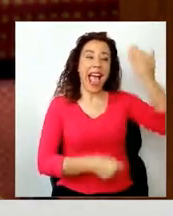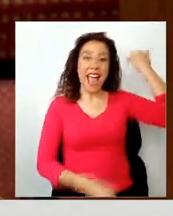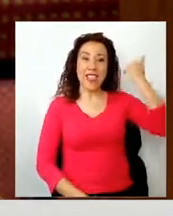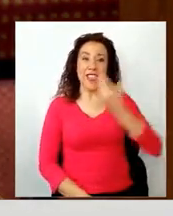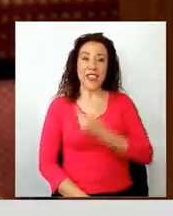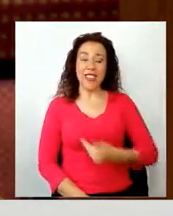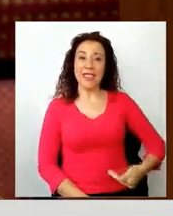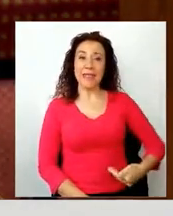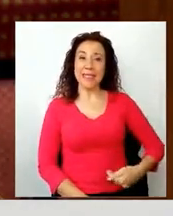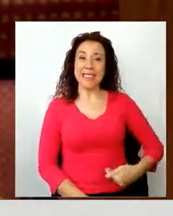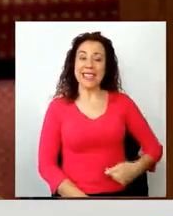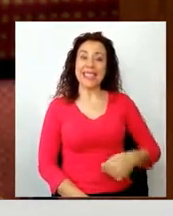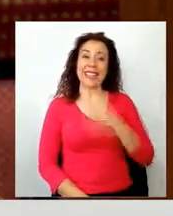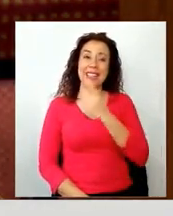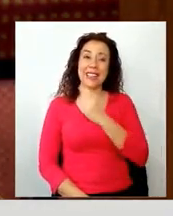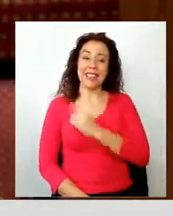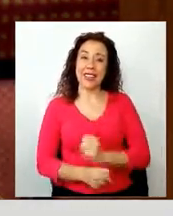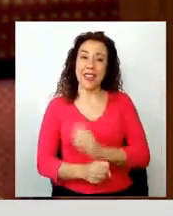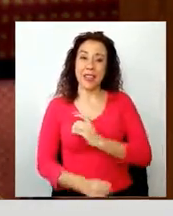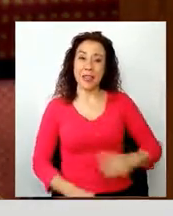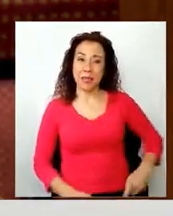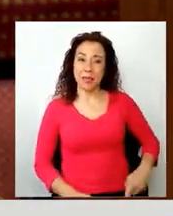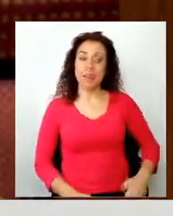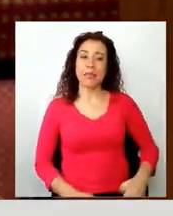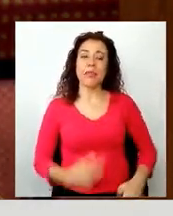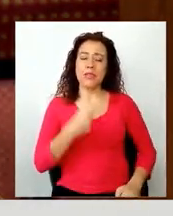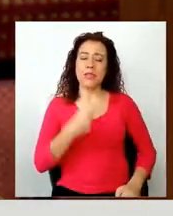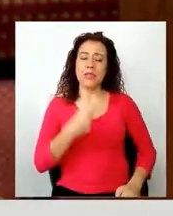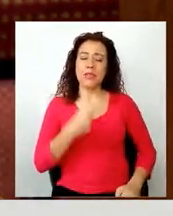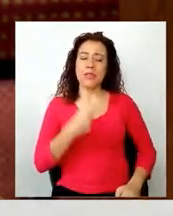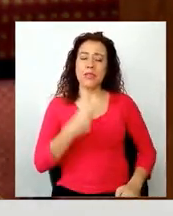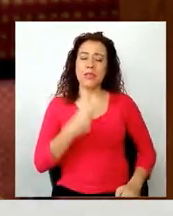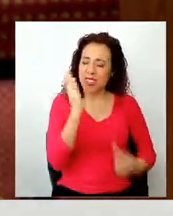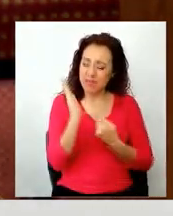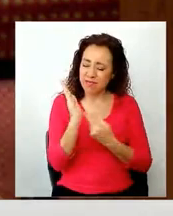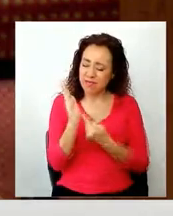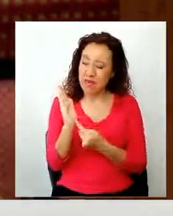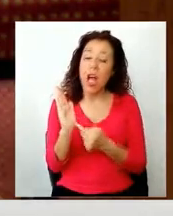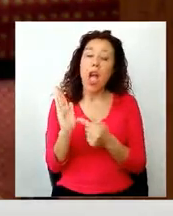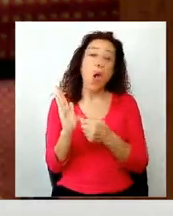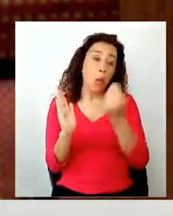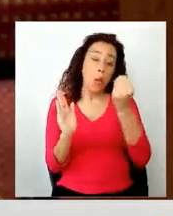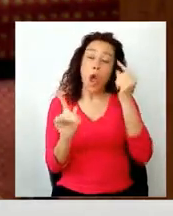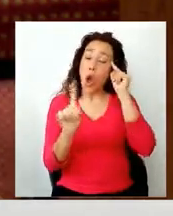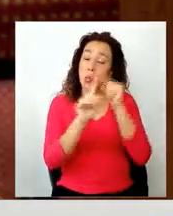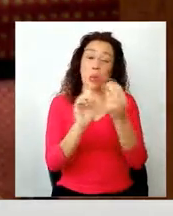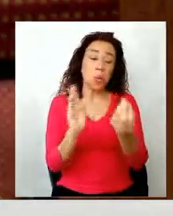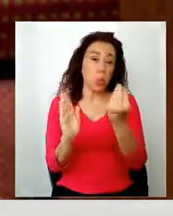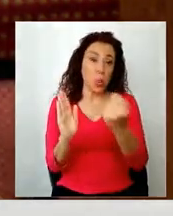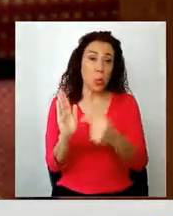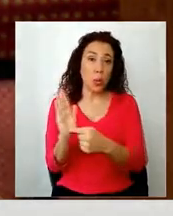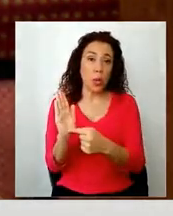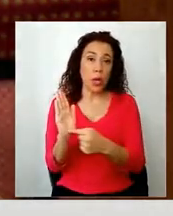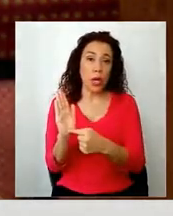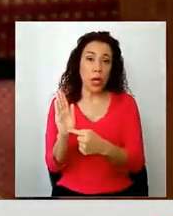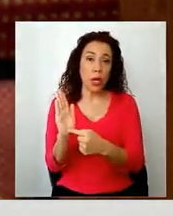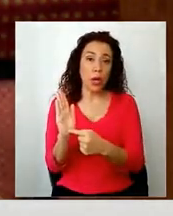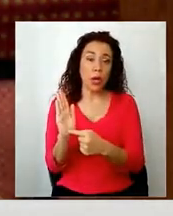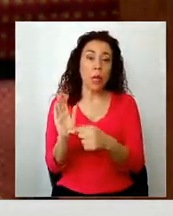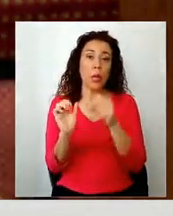aquí echamos de menos algo si bien es cierto Está muy bien intencionado el proyecto de poder reutilizar